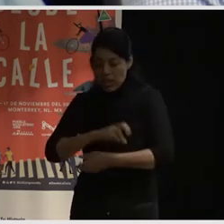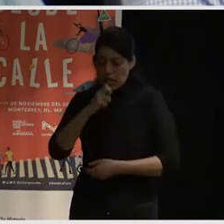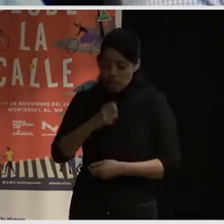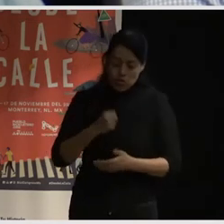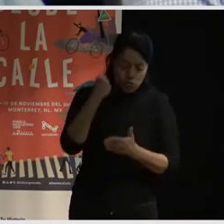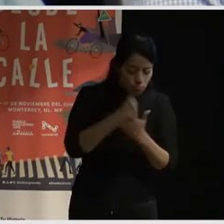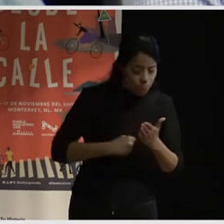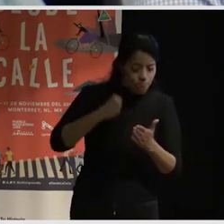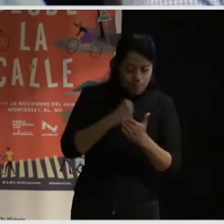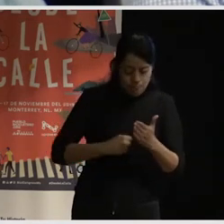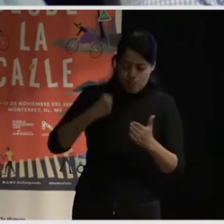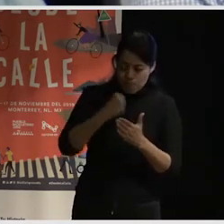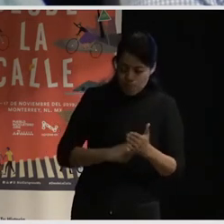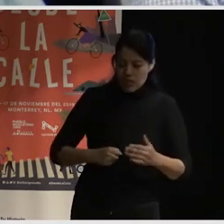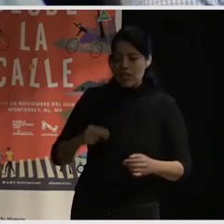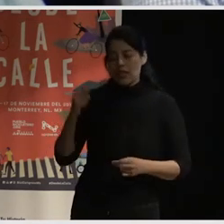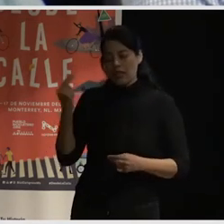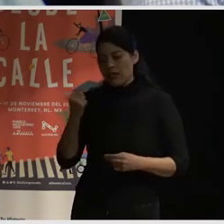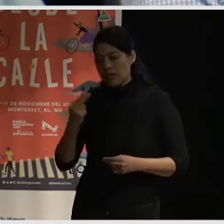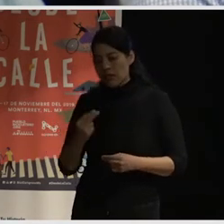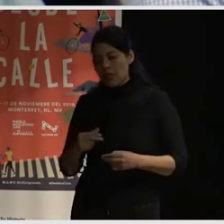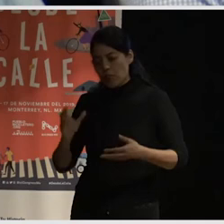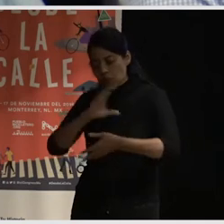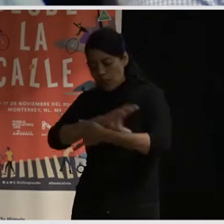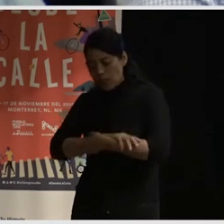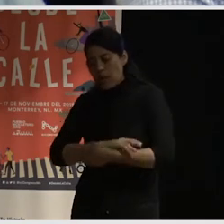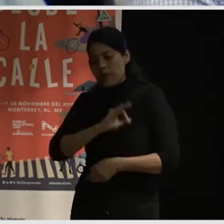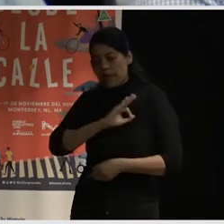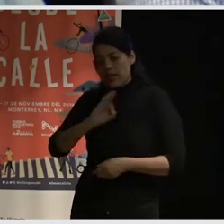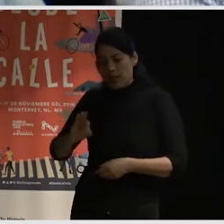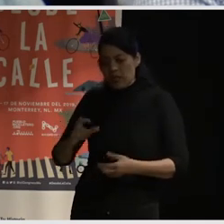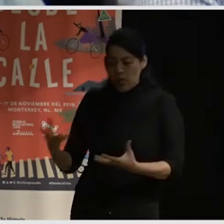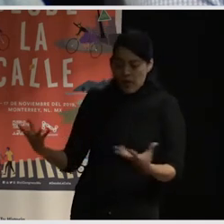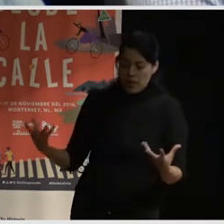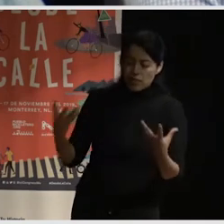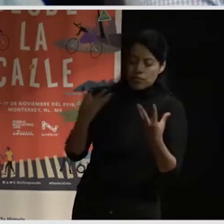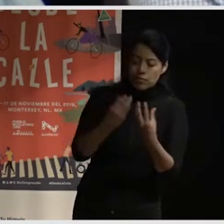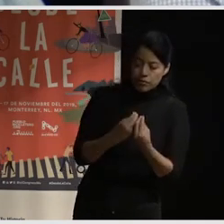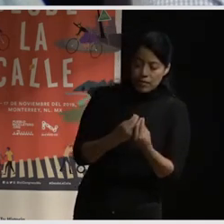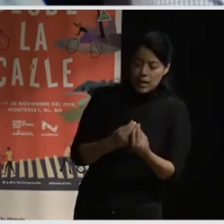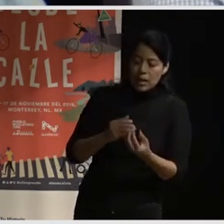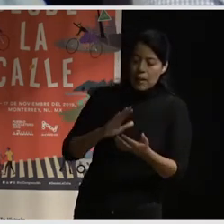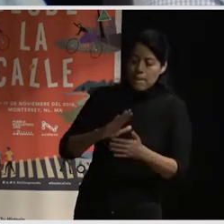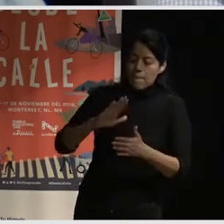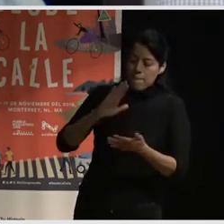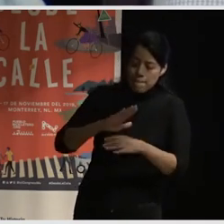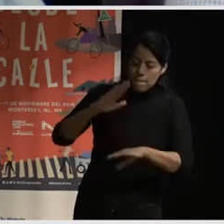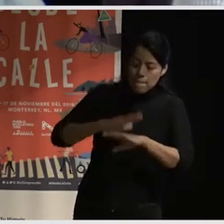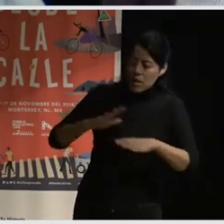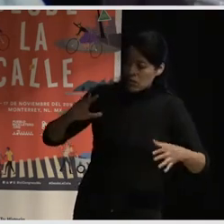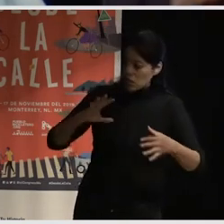vamos a tratar de actuar para generar y hacer lo posible de nuestro lado para generar una mayor unidad al